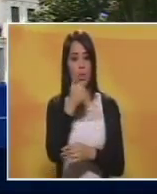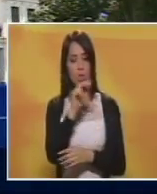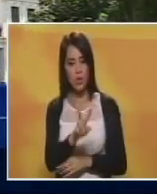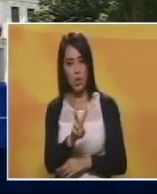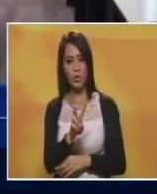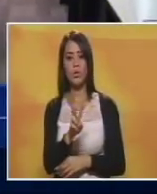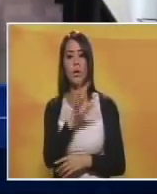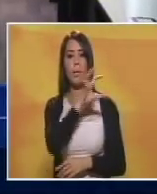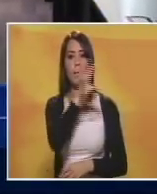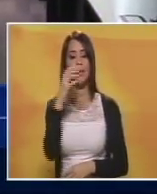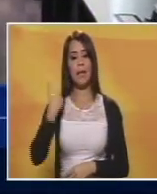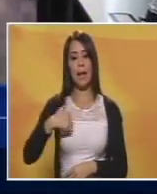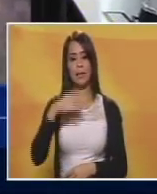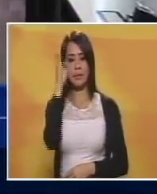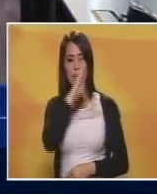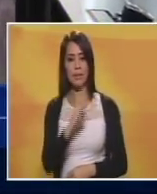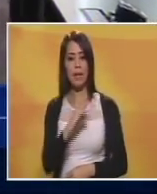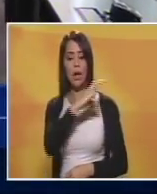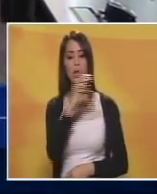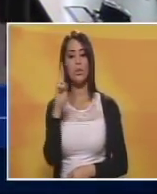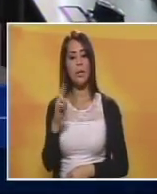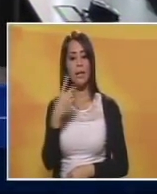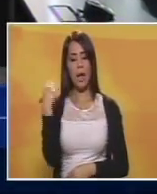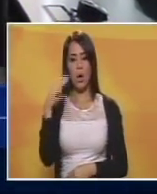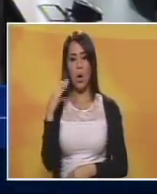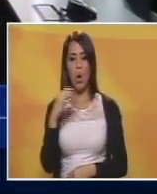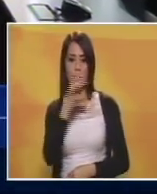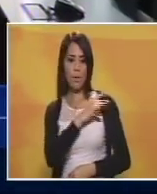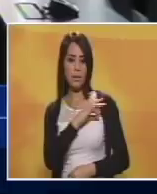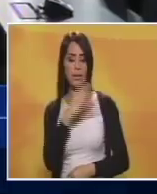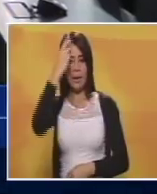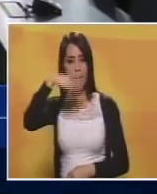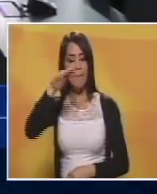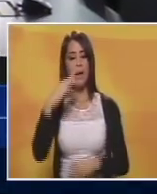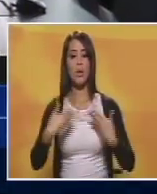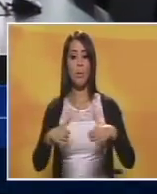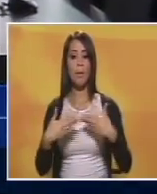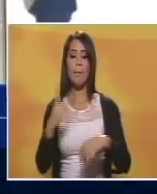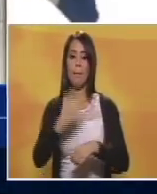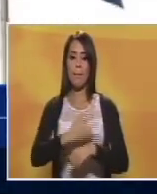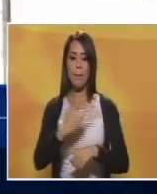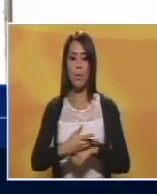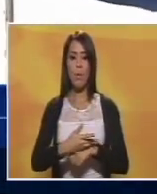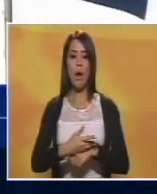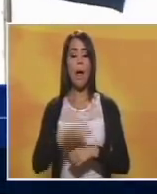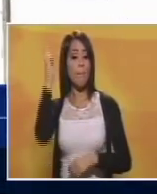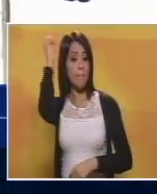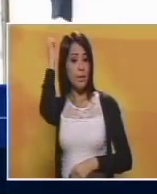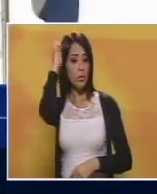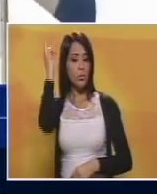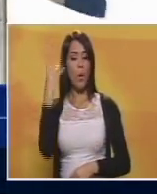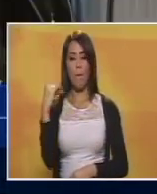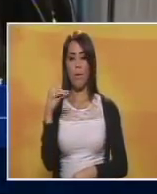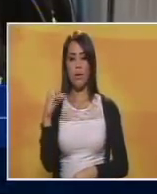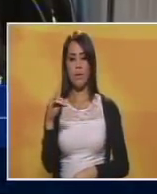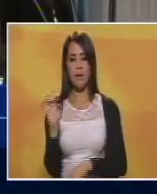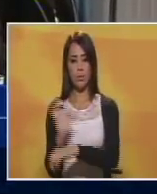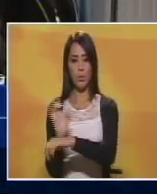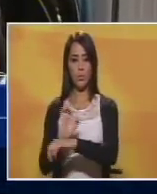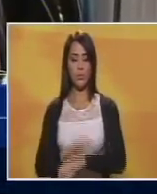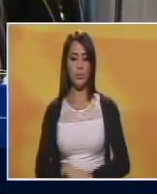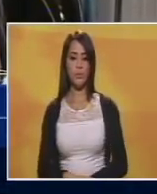países: Argentina, Brasil, Costa Rica, Colombia, Chile, México, Panamá, Paraguay, Perú, Bolivia, Uruguay y Ecuador.